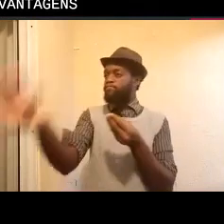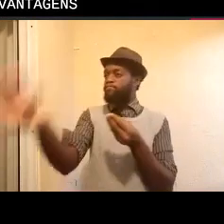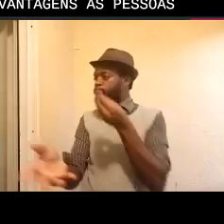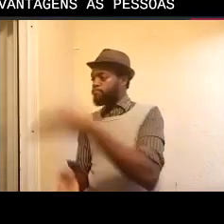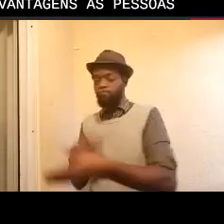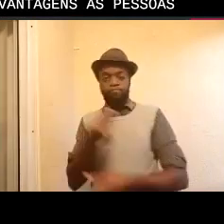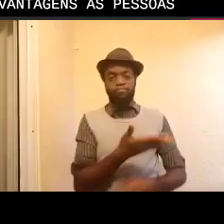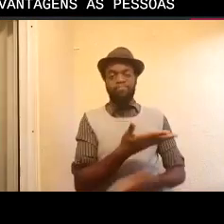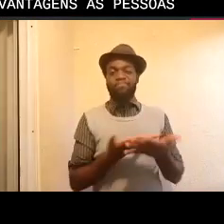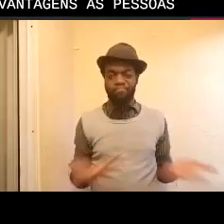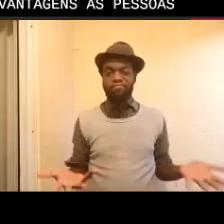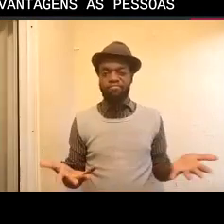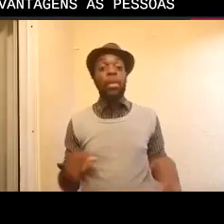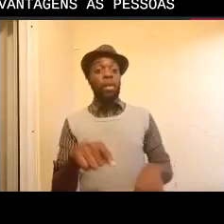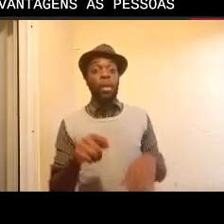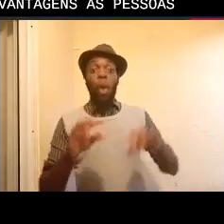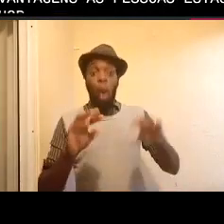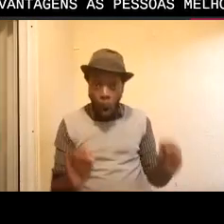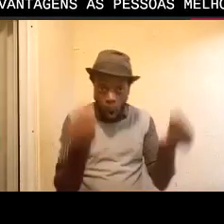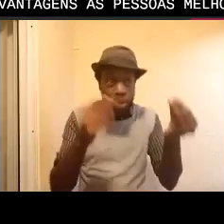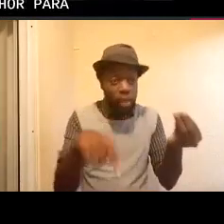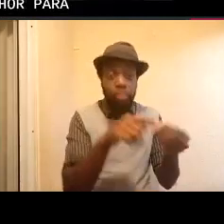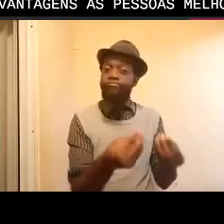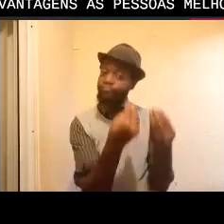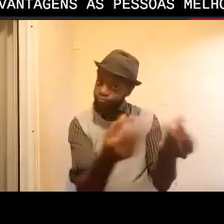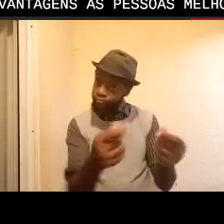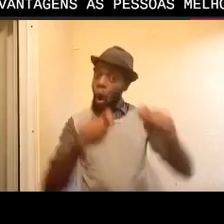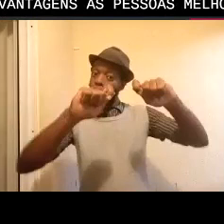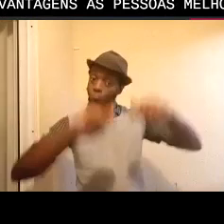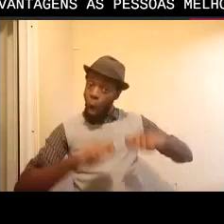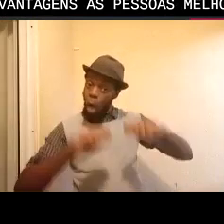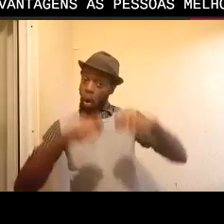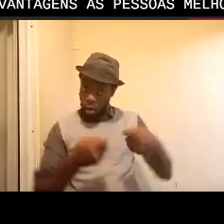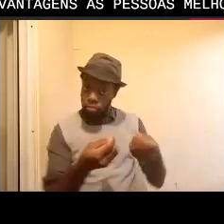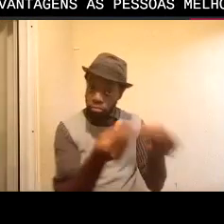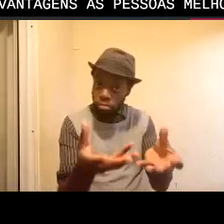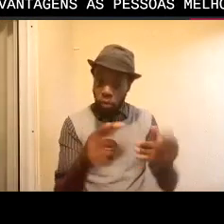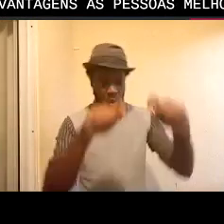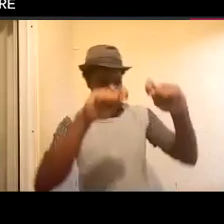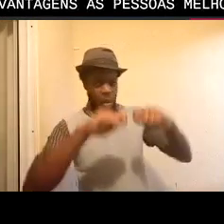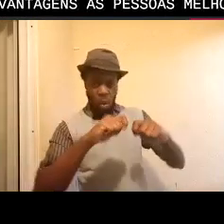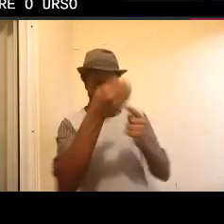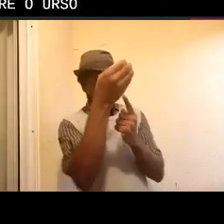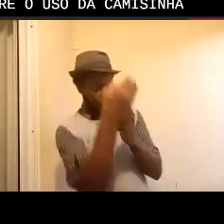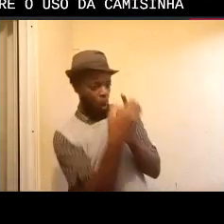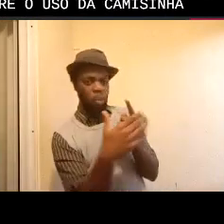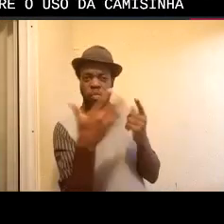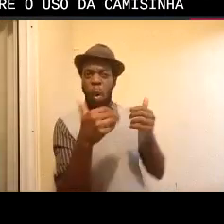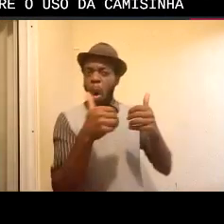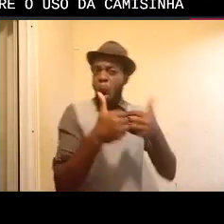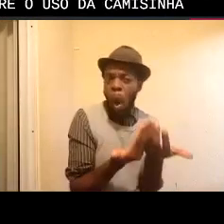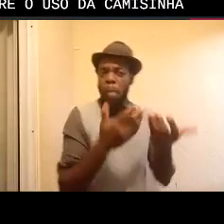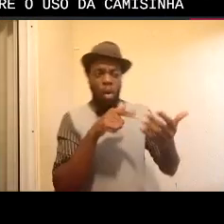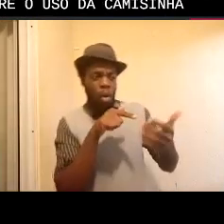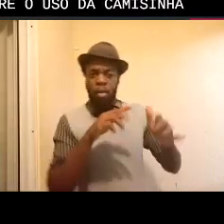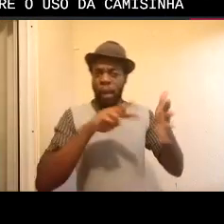un mejor acceso a condones, un mayor conocimiento sobre el uso del condón y un ambiente social